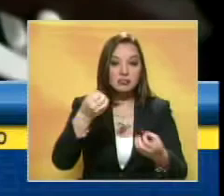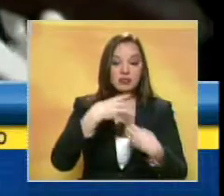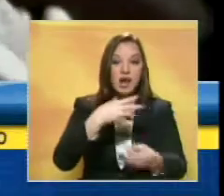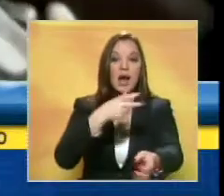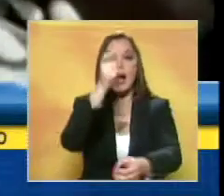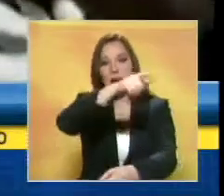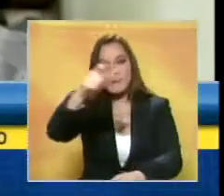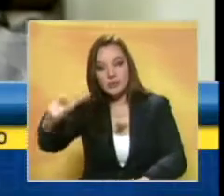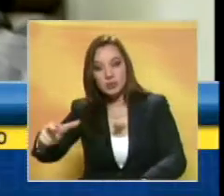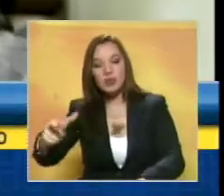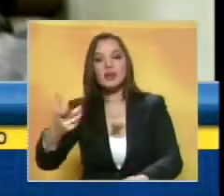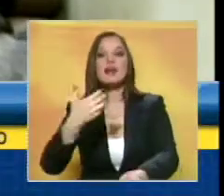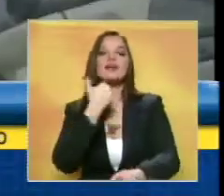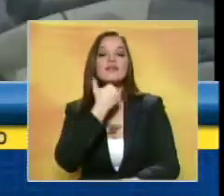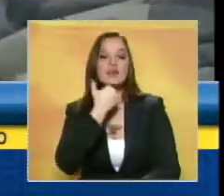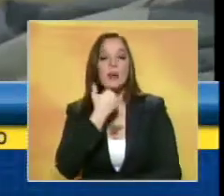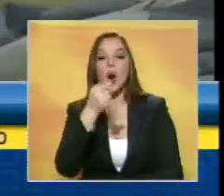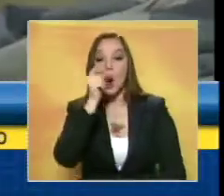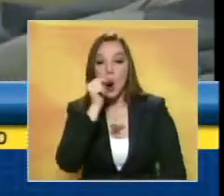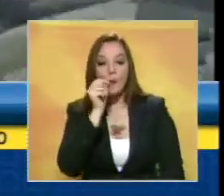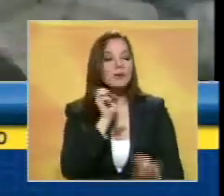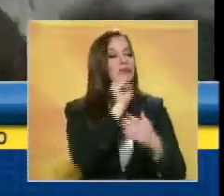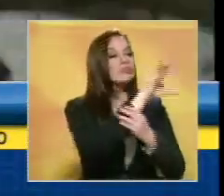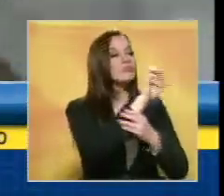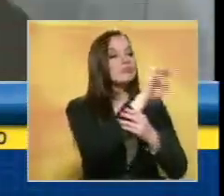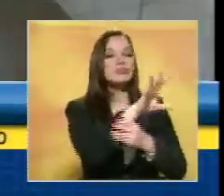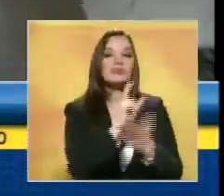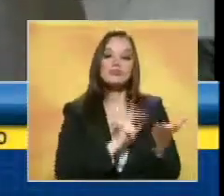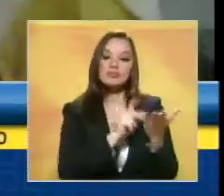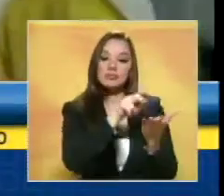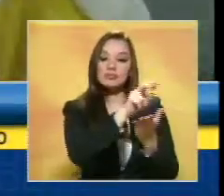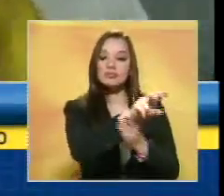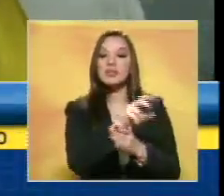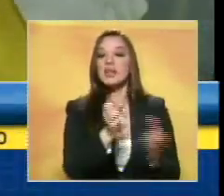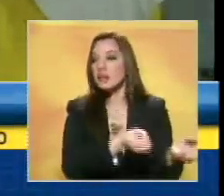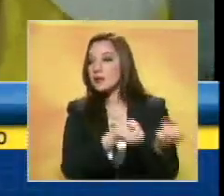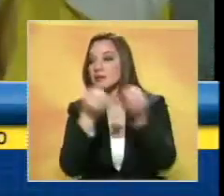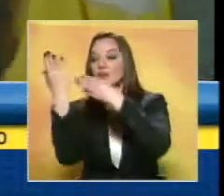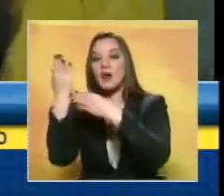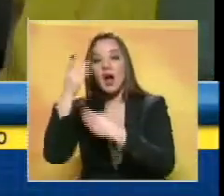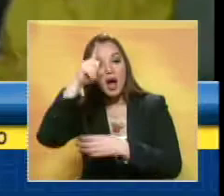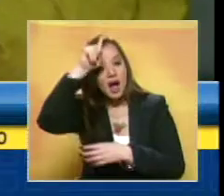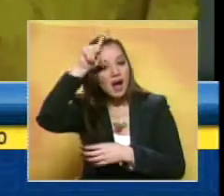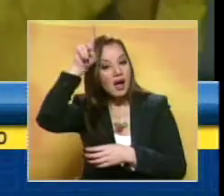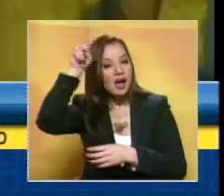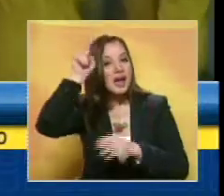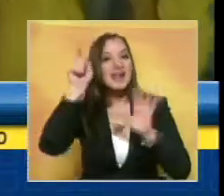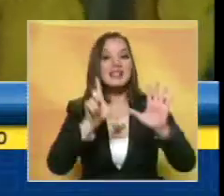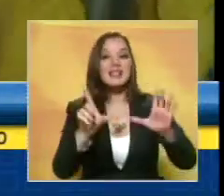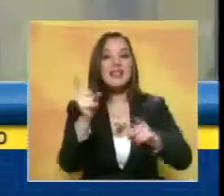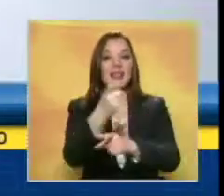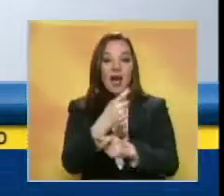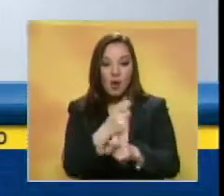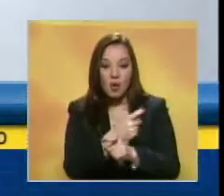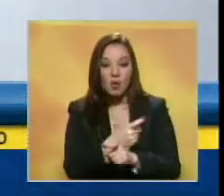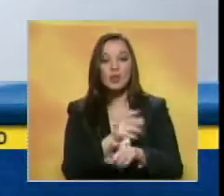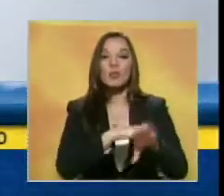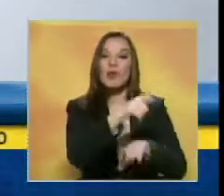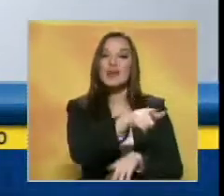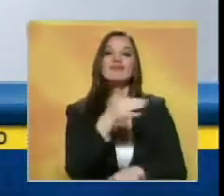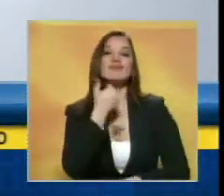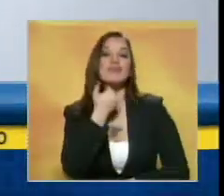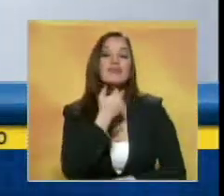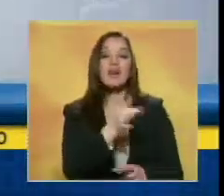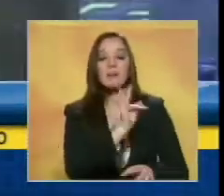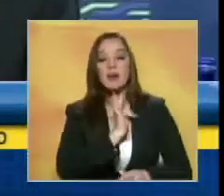país. Pajares era misionero y fue repatriado a España el 7 de agosto desde Liberia, donde fue infectado. El presidente de Estados Unidos,